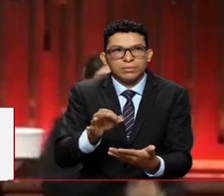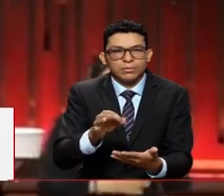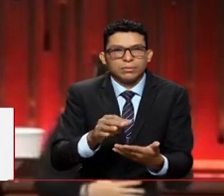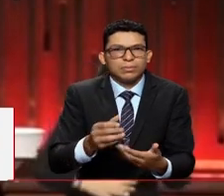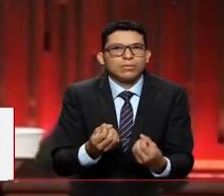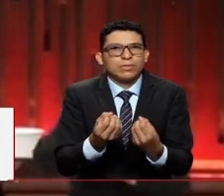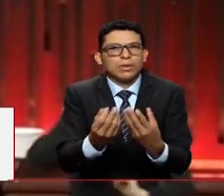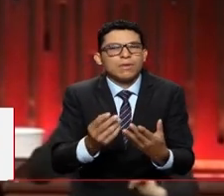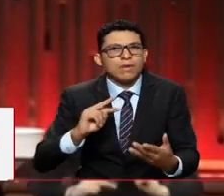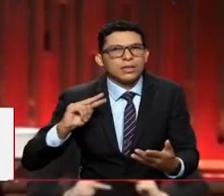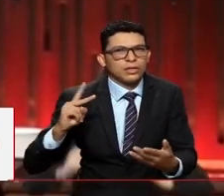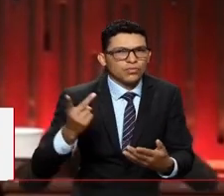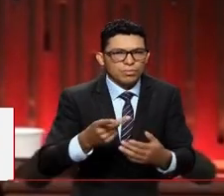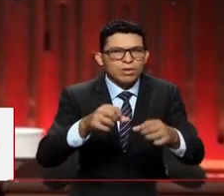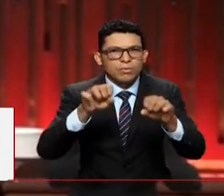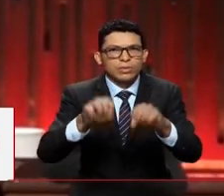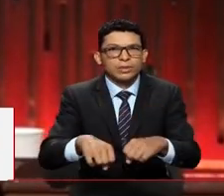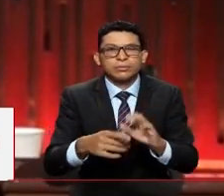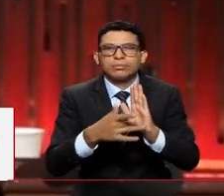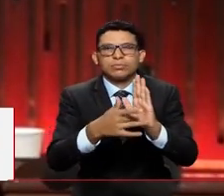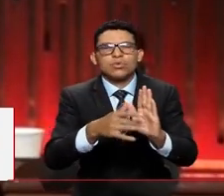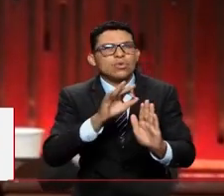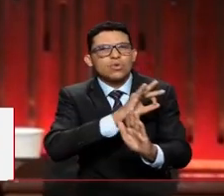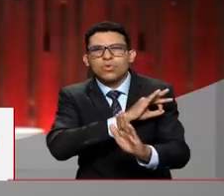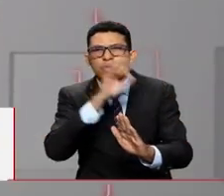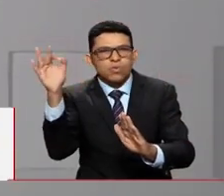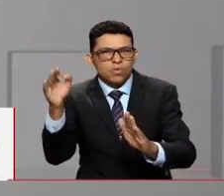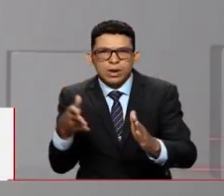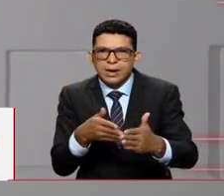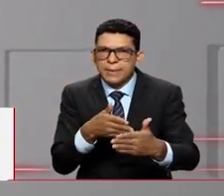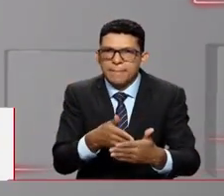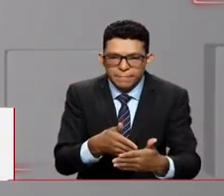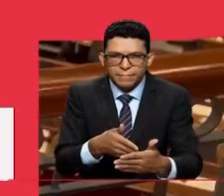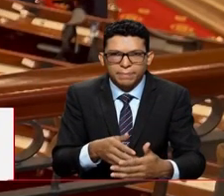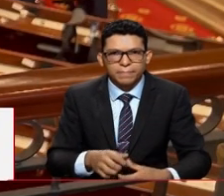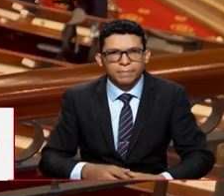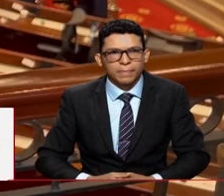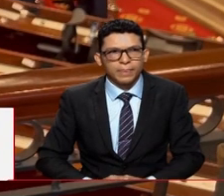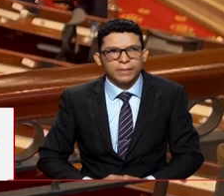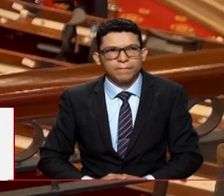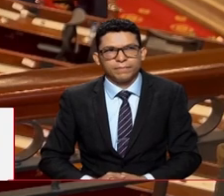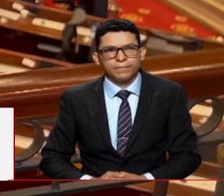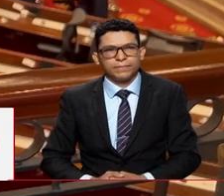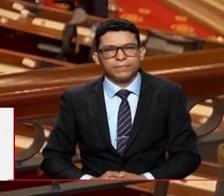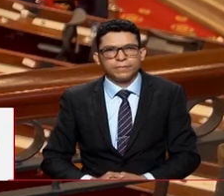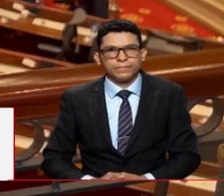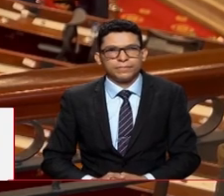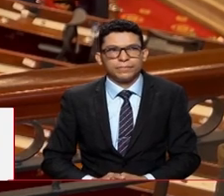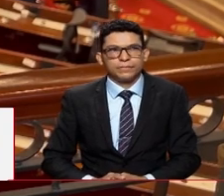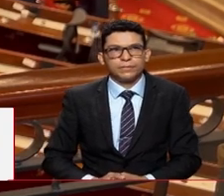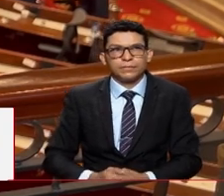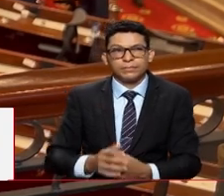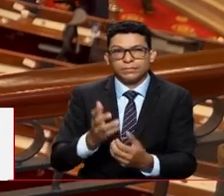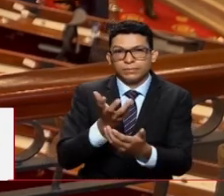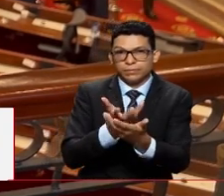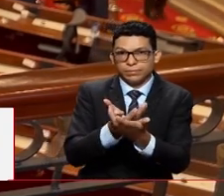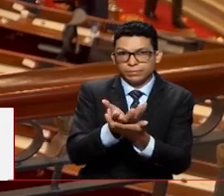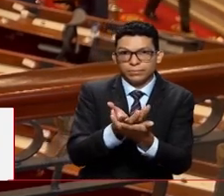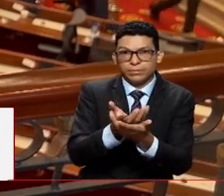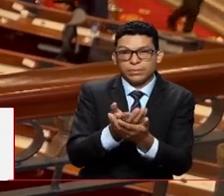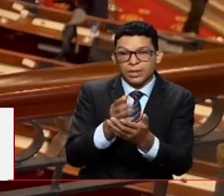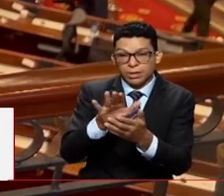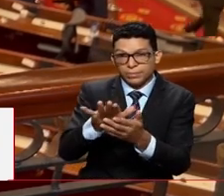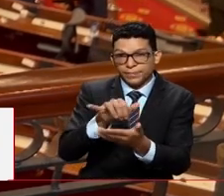vida que puede transformar y para mostrar que nunca hay límites al dar les recordamos que el